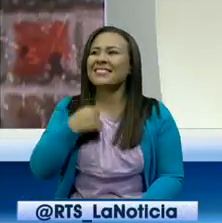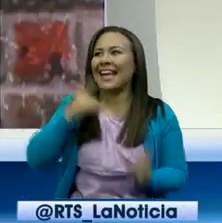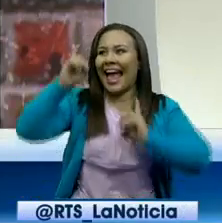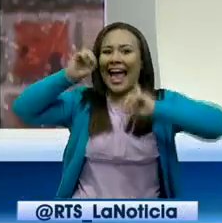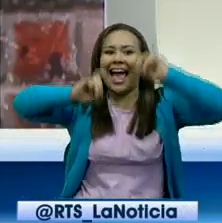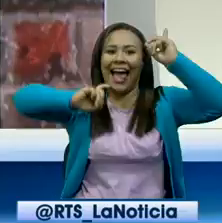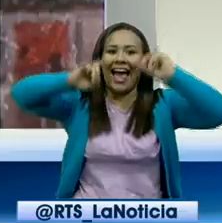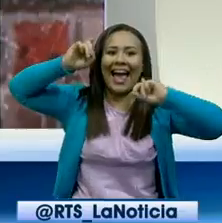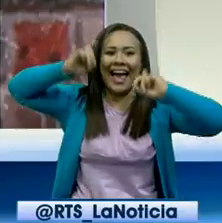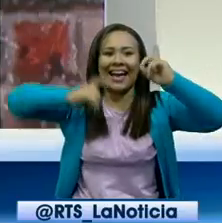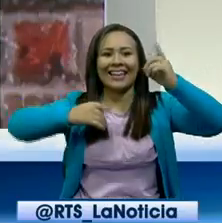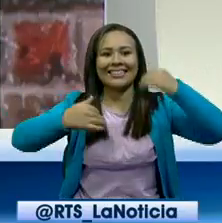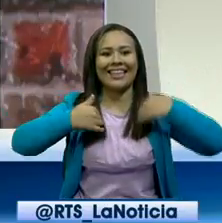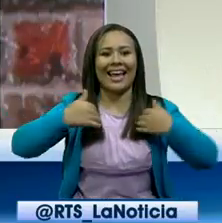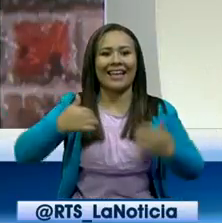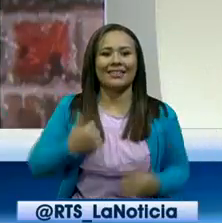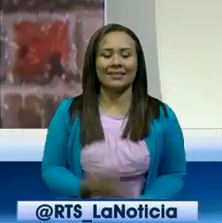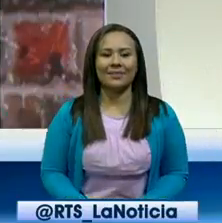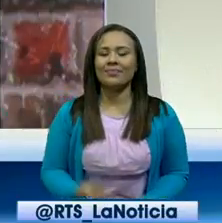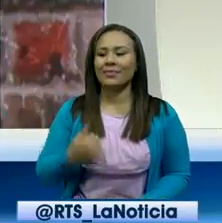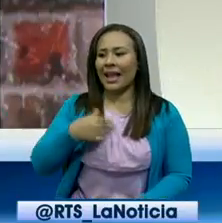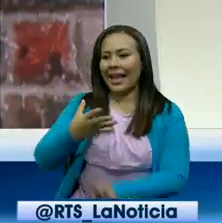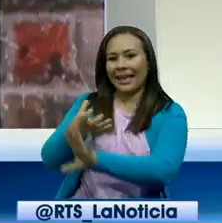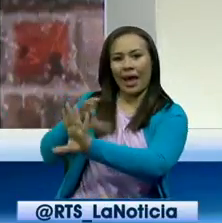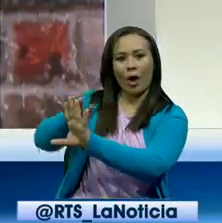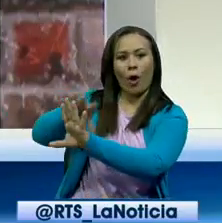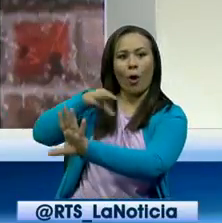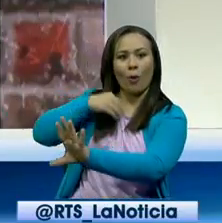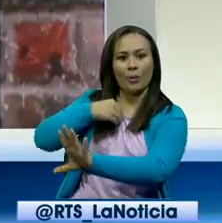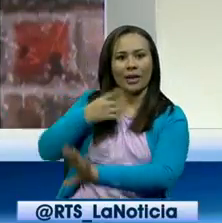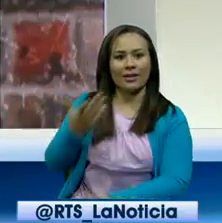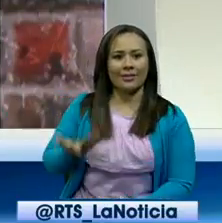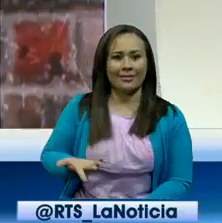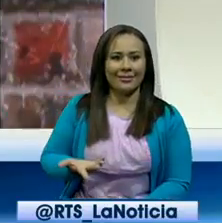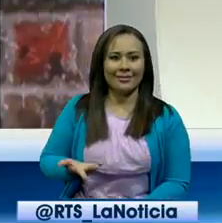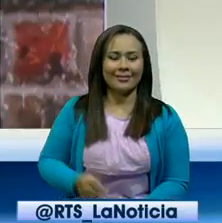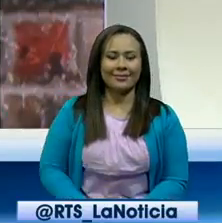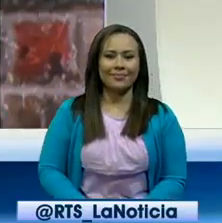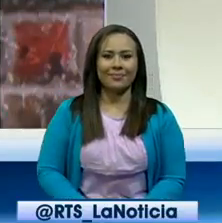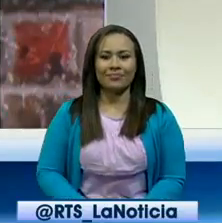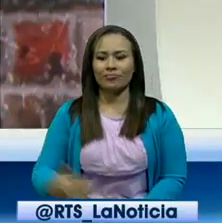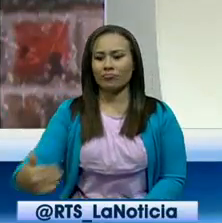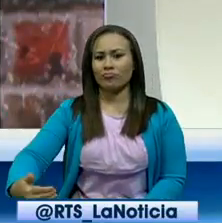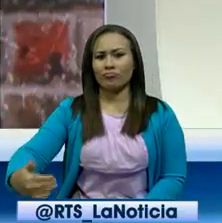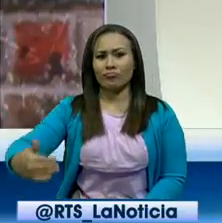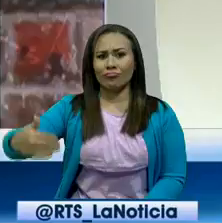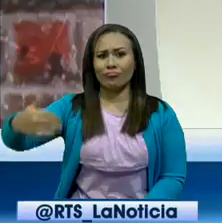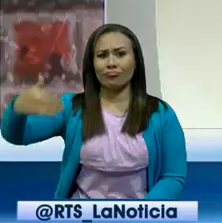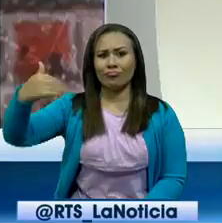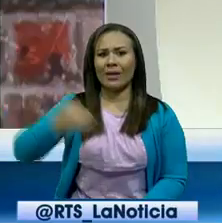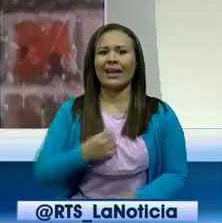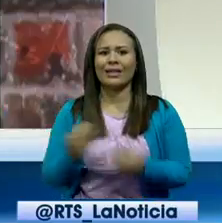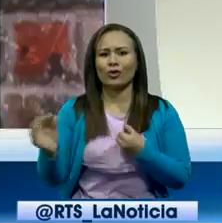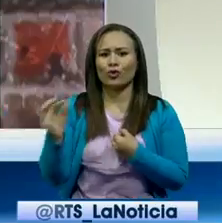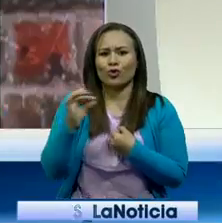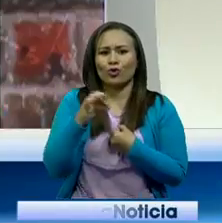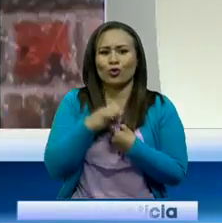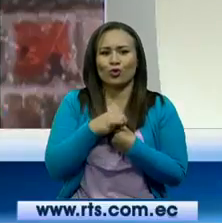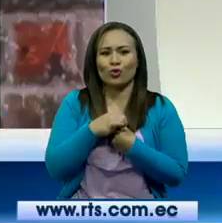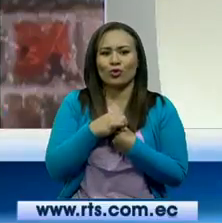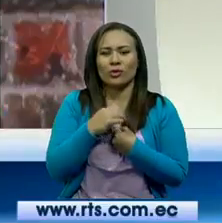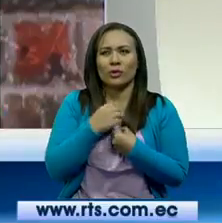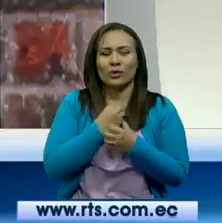tenemos eso de imitar a alguien es decir tenemos ya está como el final y no metido